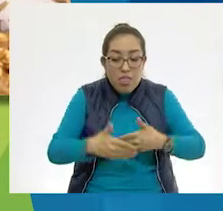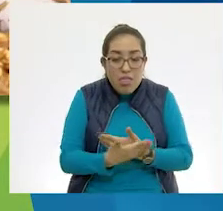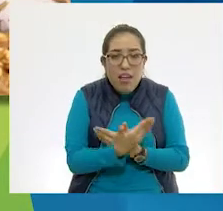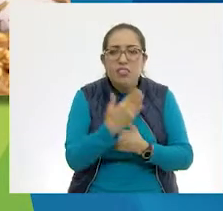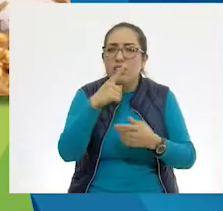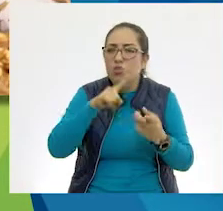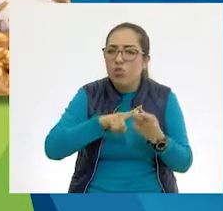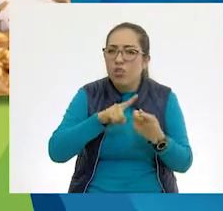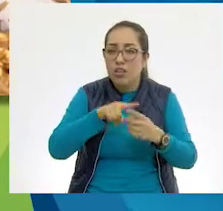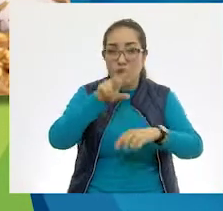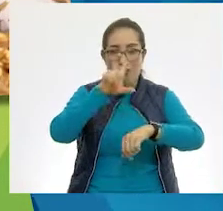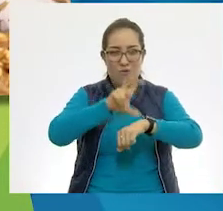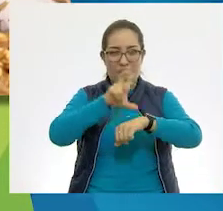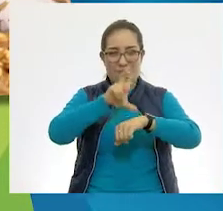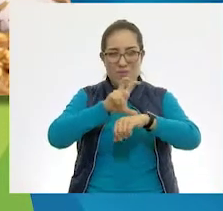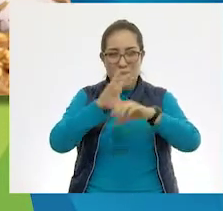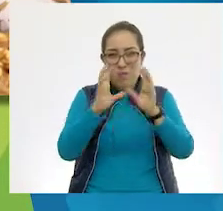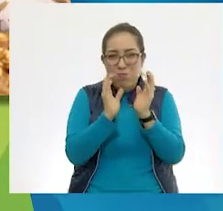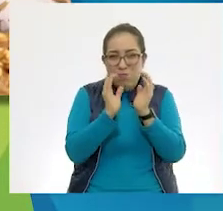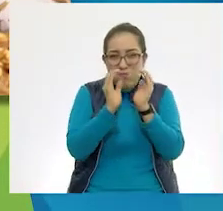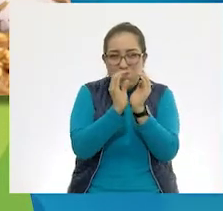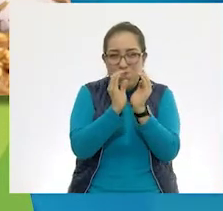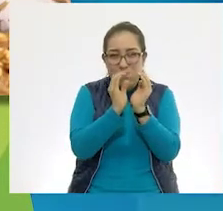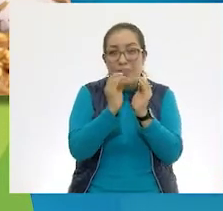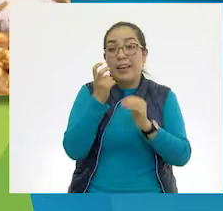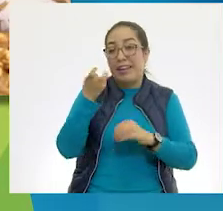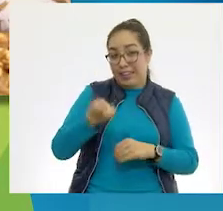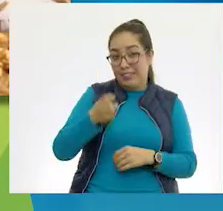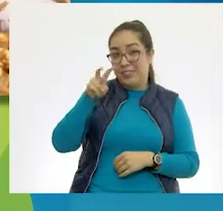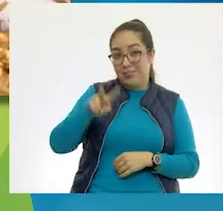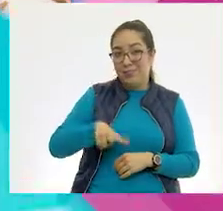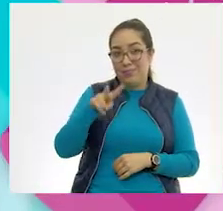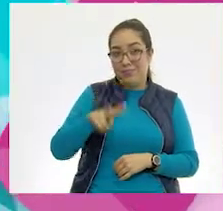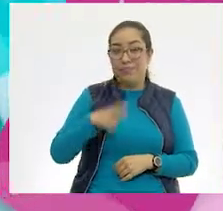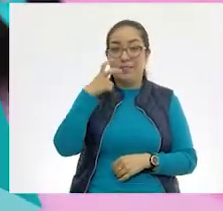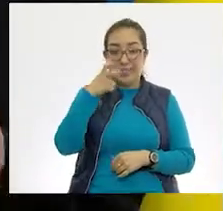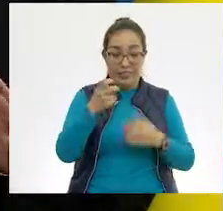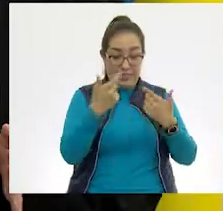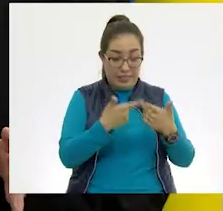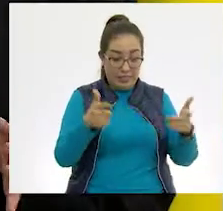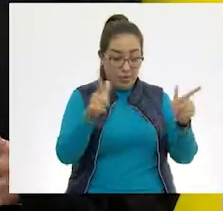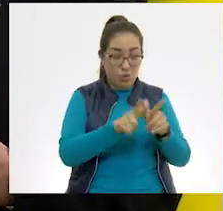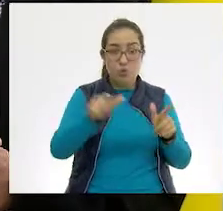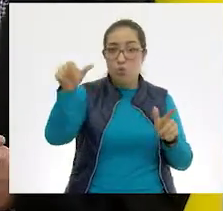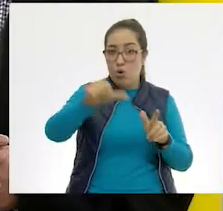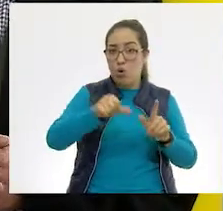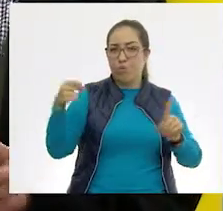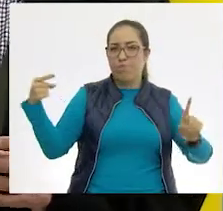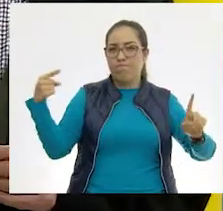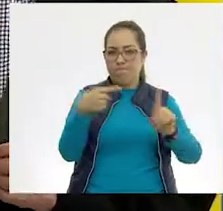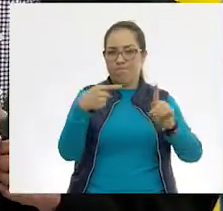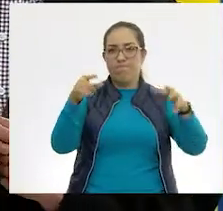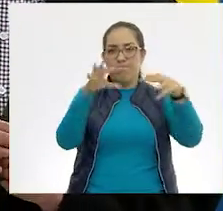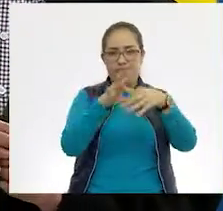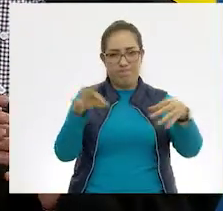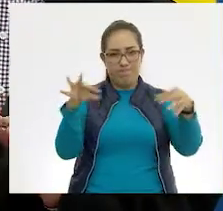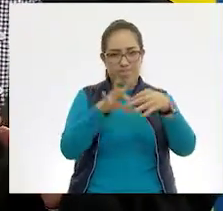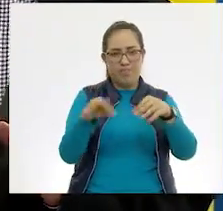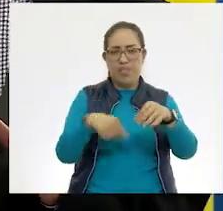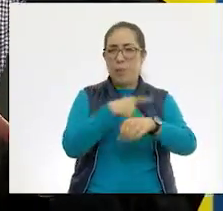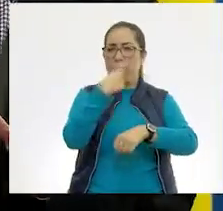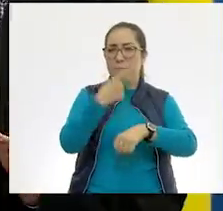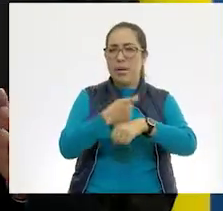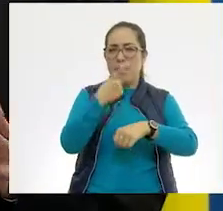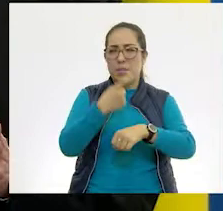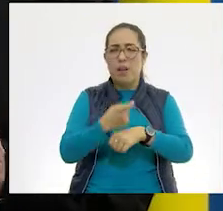un huevo, supongo, ¿verdad? Exactamente. Ese es el grupo del que hoy hablaremos. Pero primero